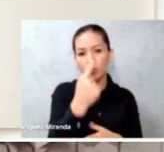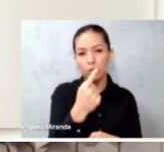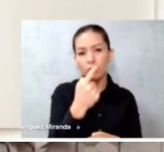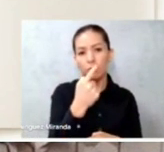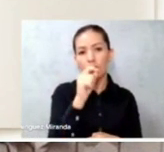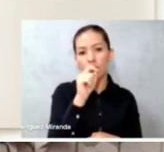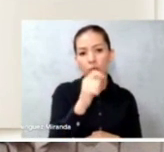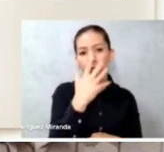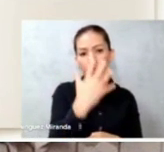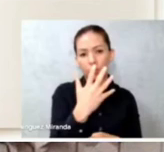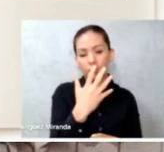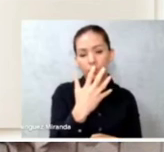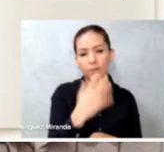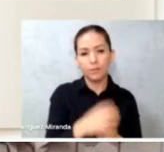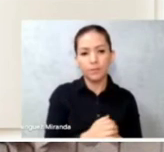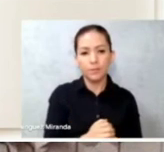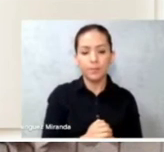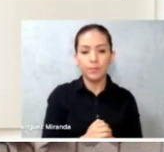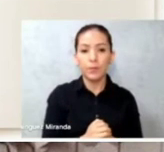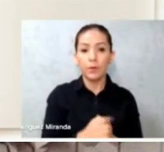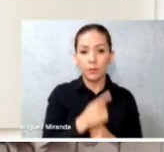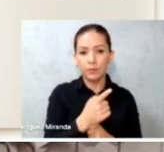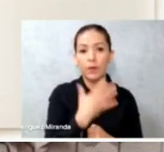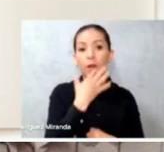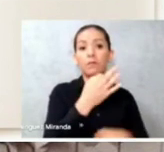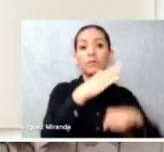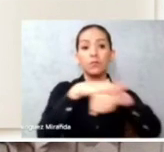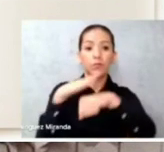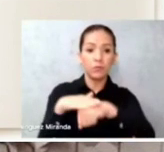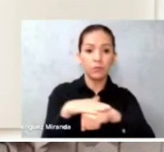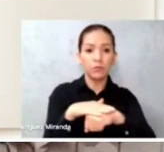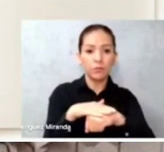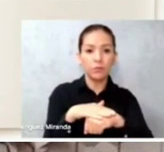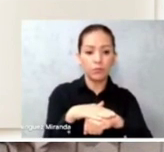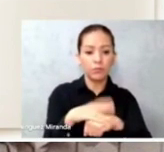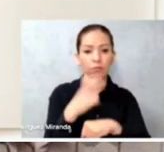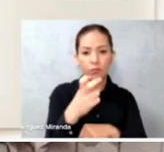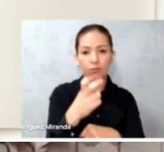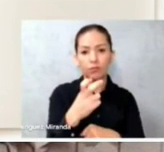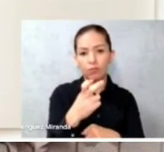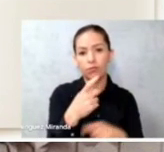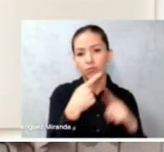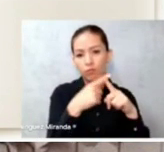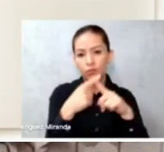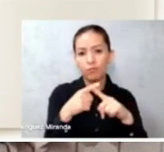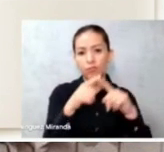8.1.5 del presente fallo. Notifíquese en términos de ley, devuélvanse las constancias que